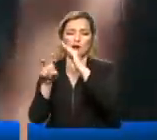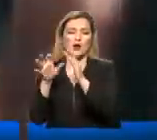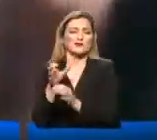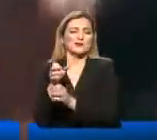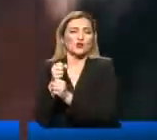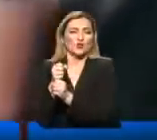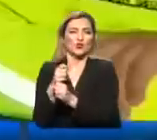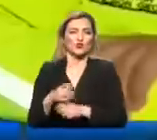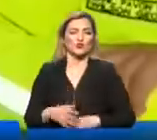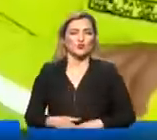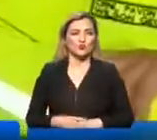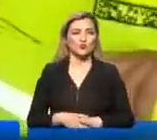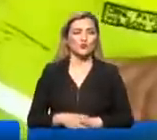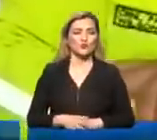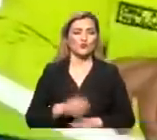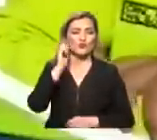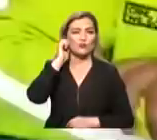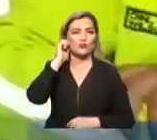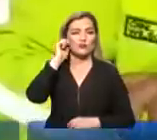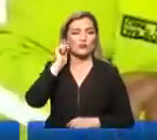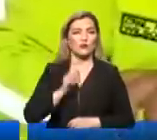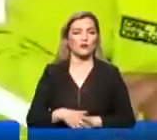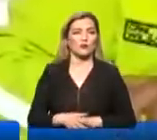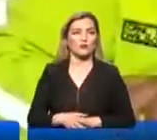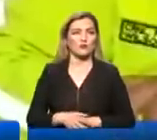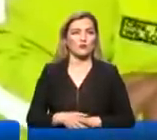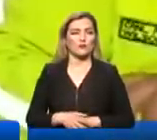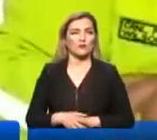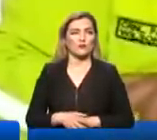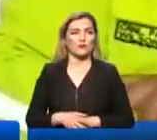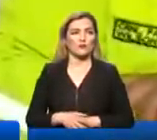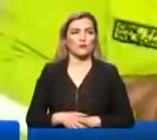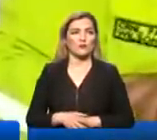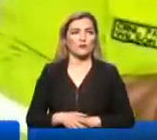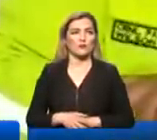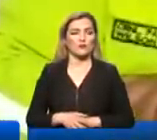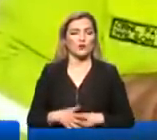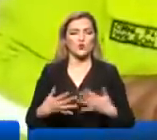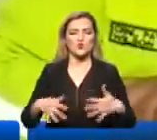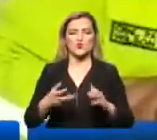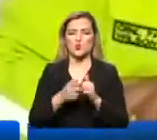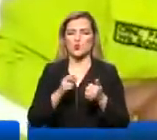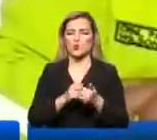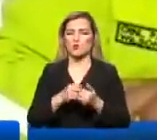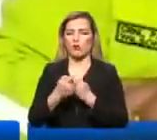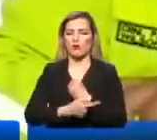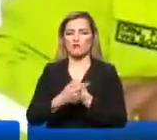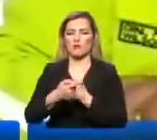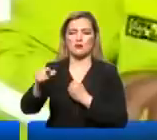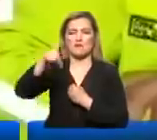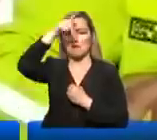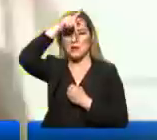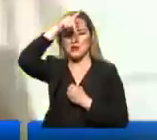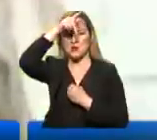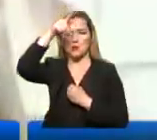seguro. Lo que significa que es un delito que supera las fronteras de los diferentes países, inclusive de los